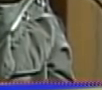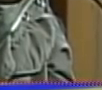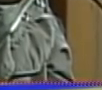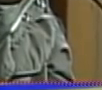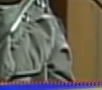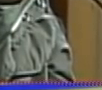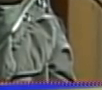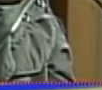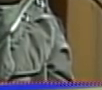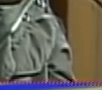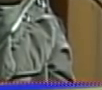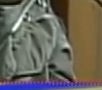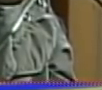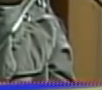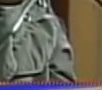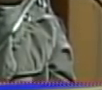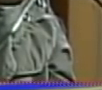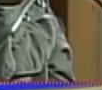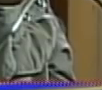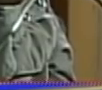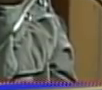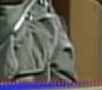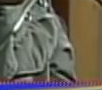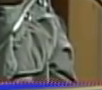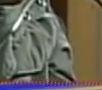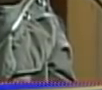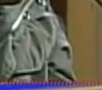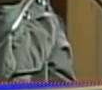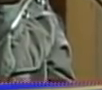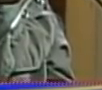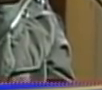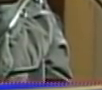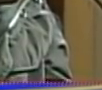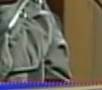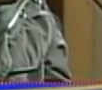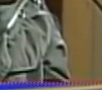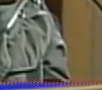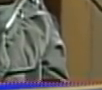del Consejo de Vicepresidentes de Gobierno,